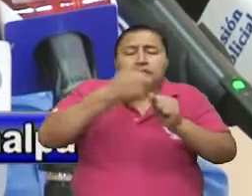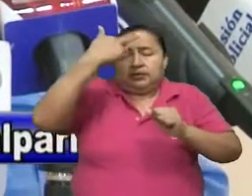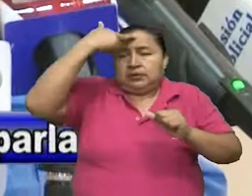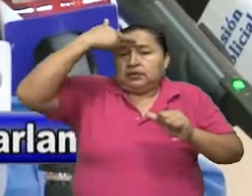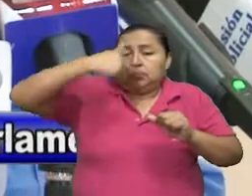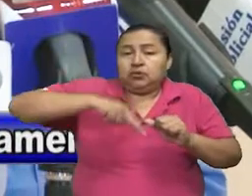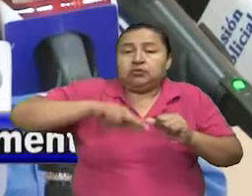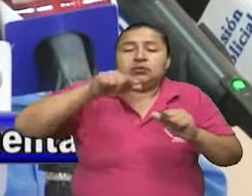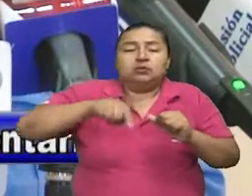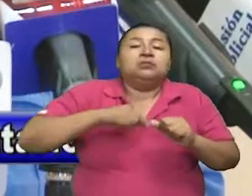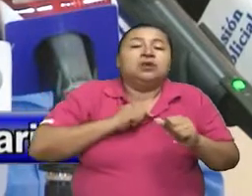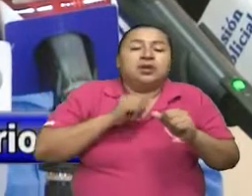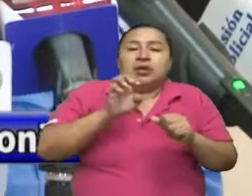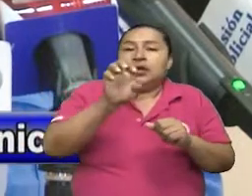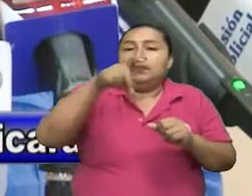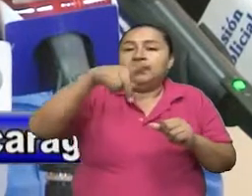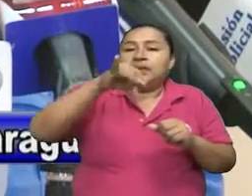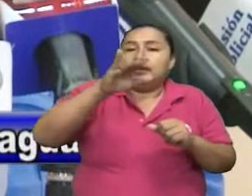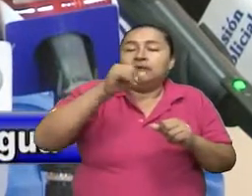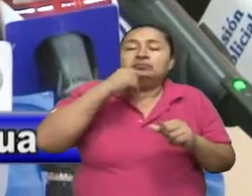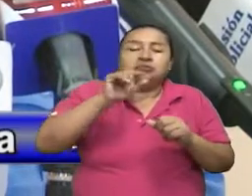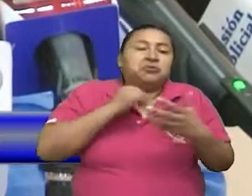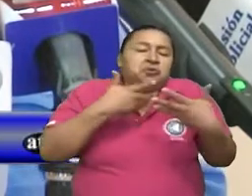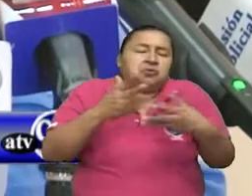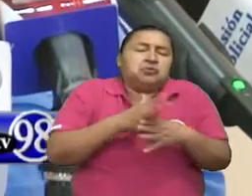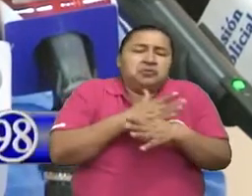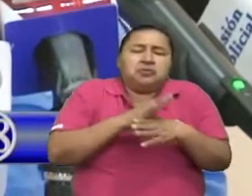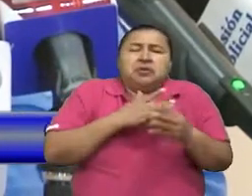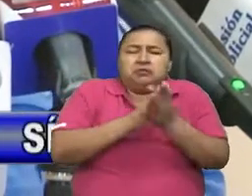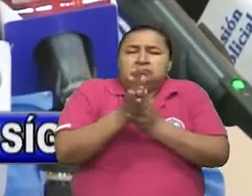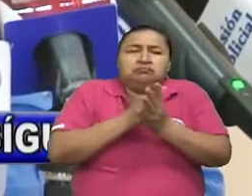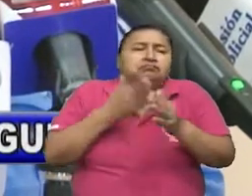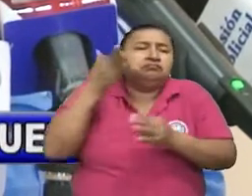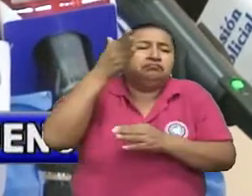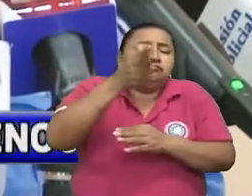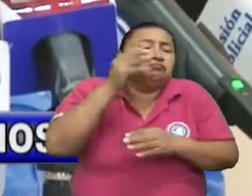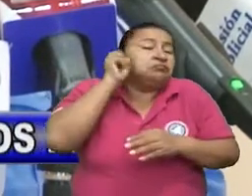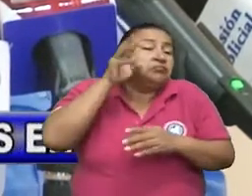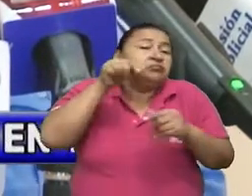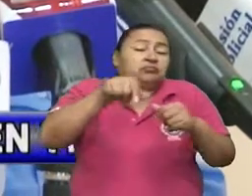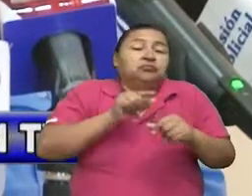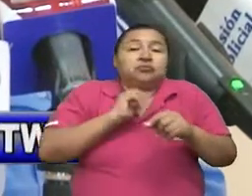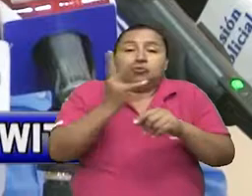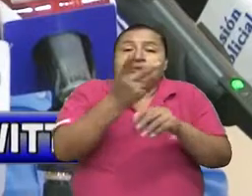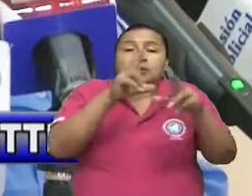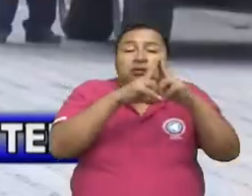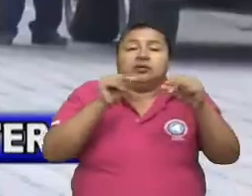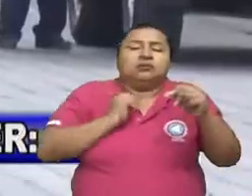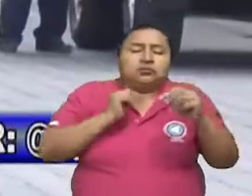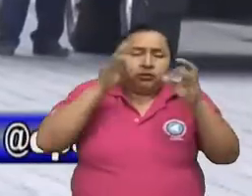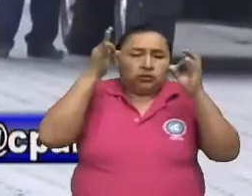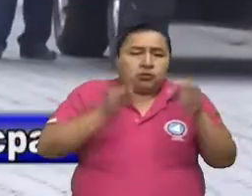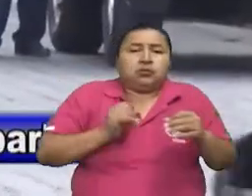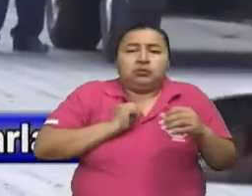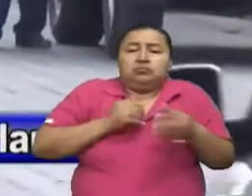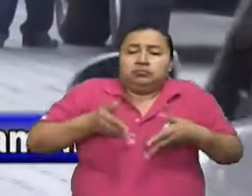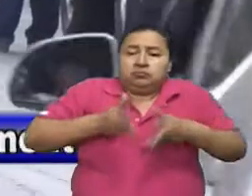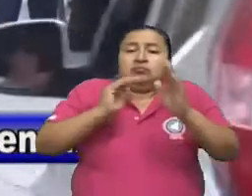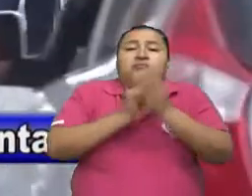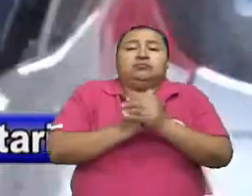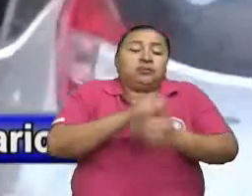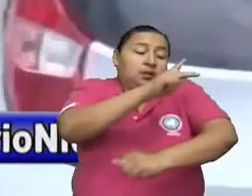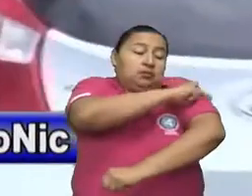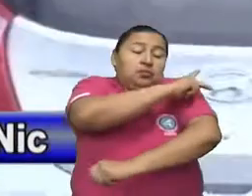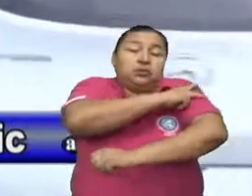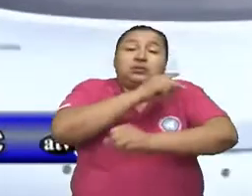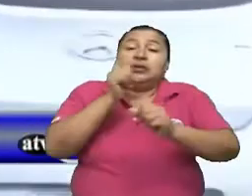religiosas, hípicas, ferias y destinos turísticos en todo el país con la seguridad vial. La Policía de